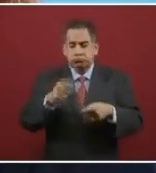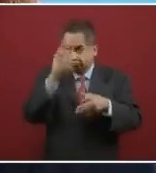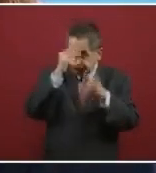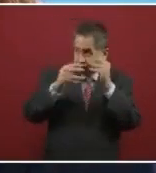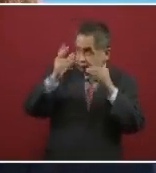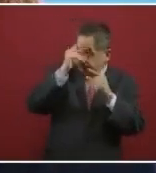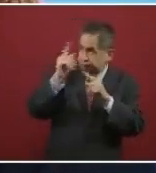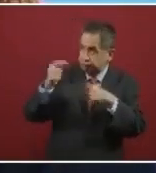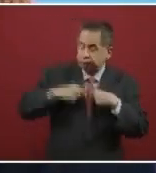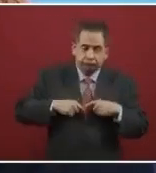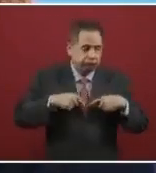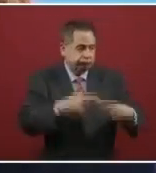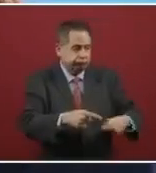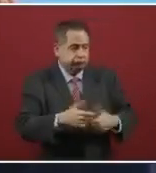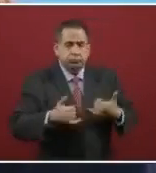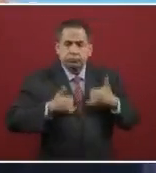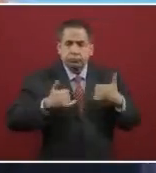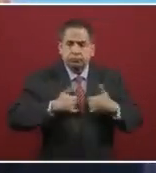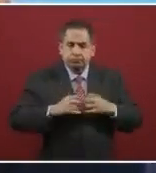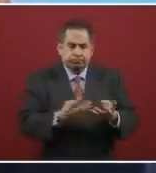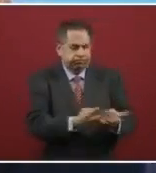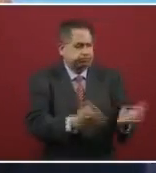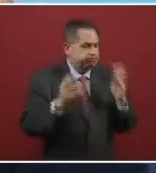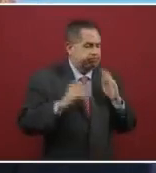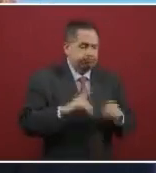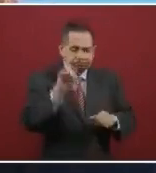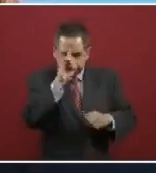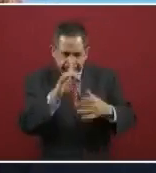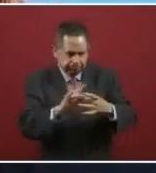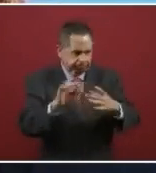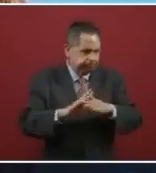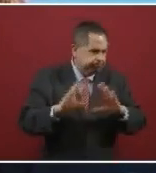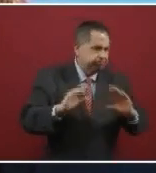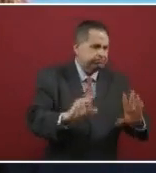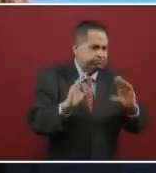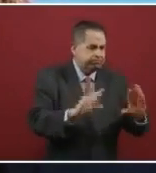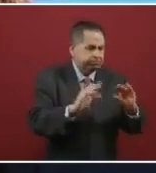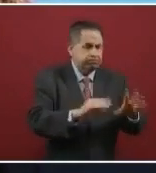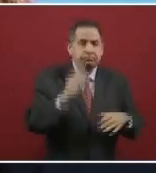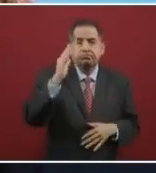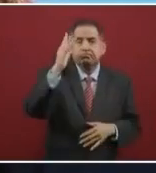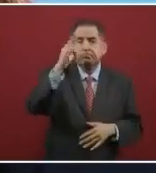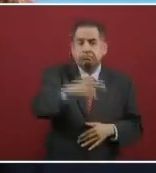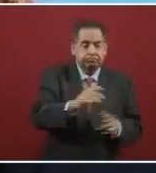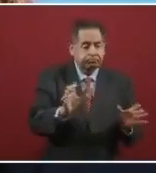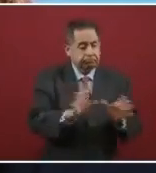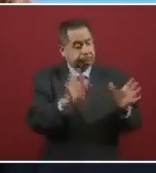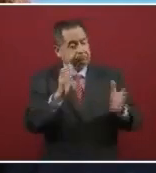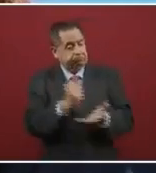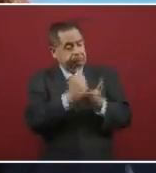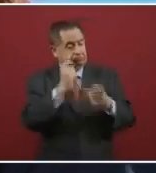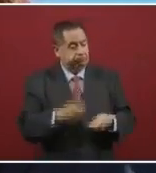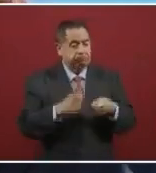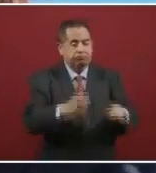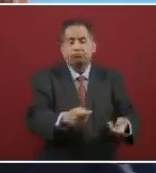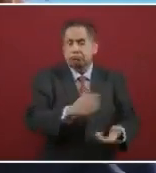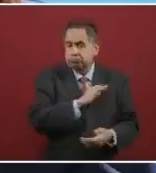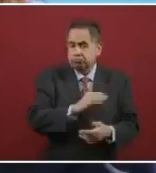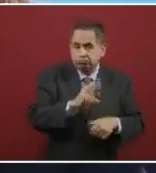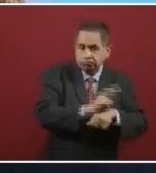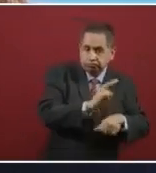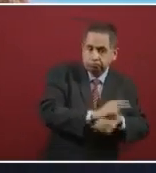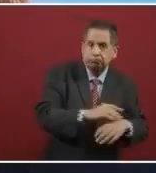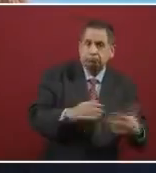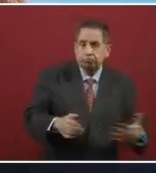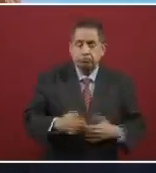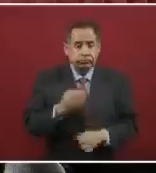de este trabajo, de esta capacitación, de esta certificación. Y a partir del 18 de marzo se inició entonces el proceso de inscripción